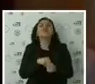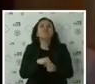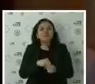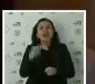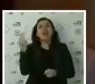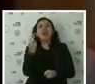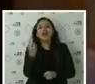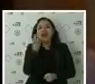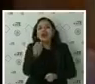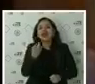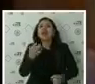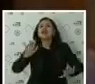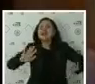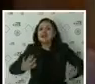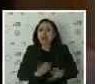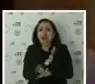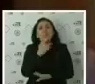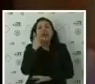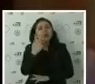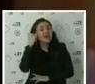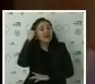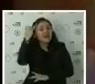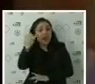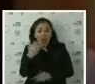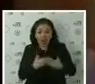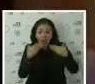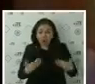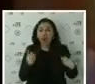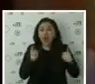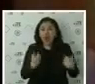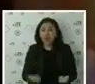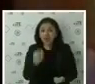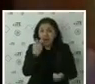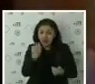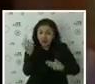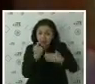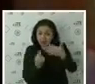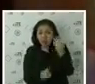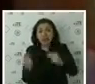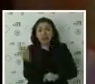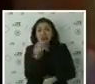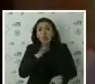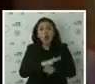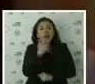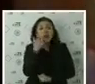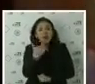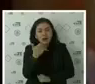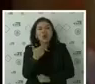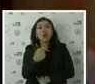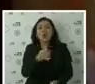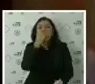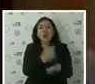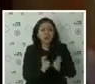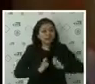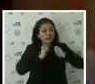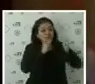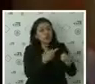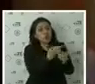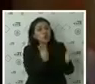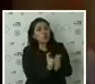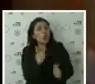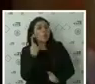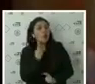permitiría justo cambiar el enfoque y comprender que en estos recursos económicos no se designe solo a las campañas de los